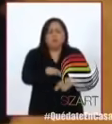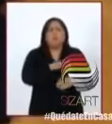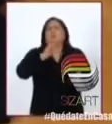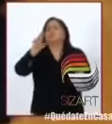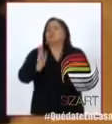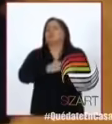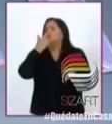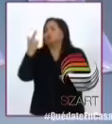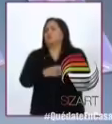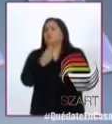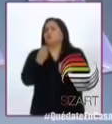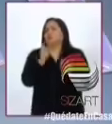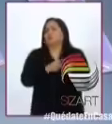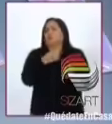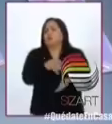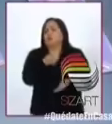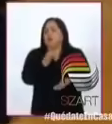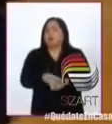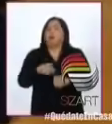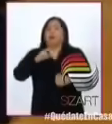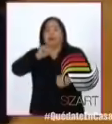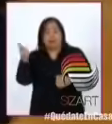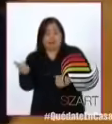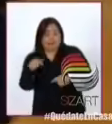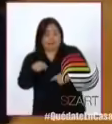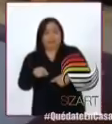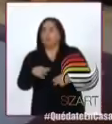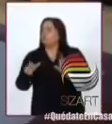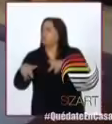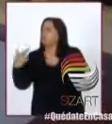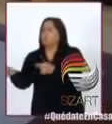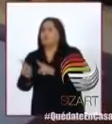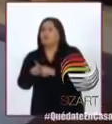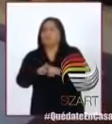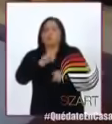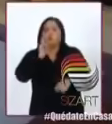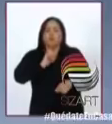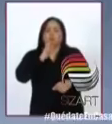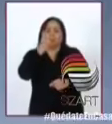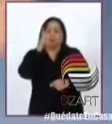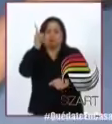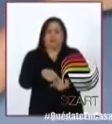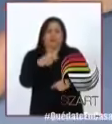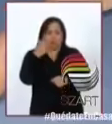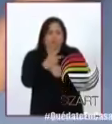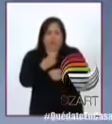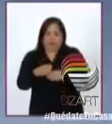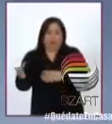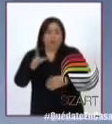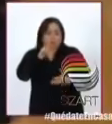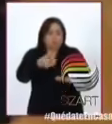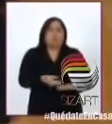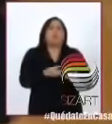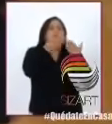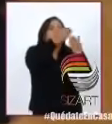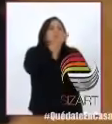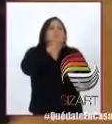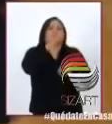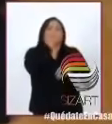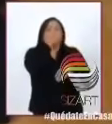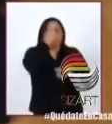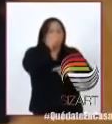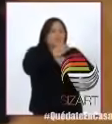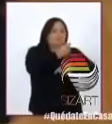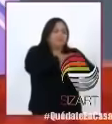repetidas. De las repetidas, le regaló a su hermana 10 octavas partes y el resto las llevó a la escuela para intercambiarlas.